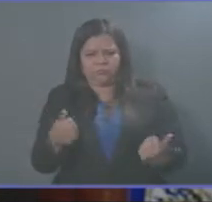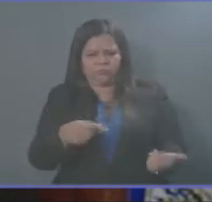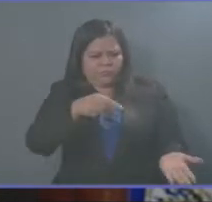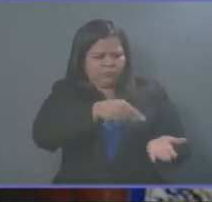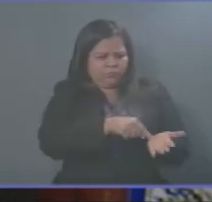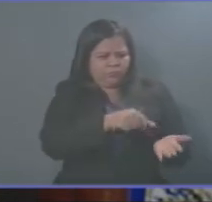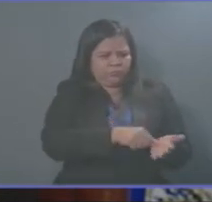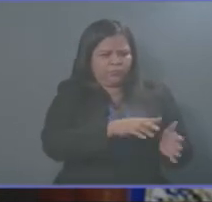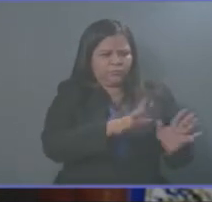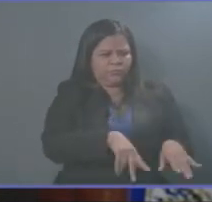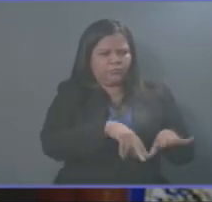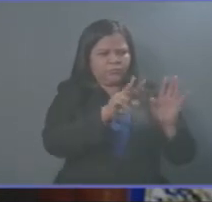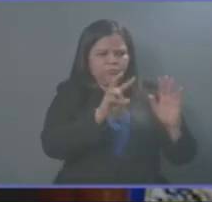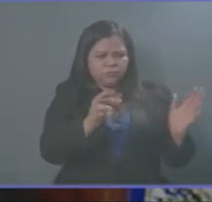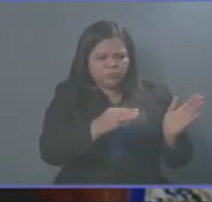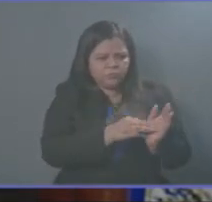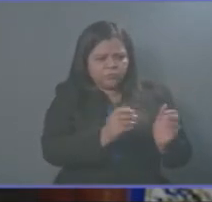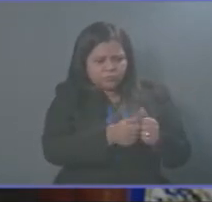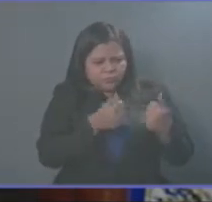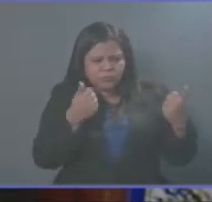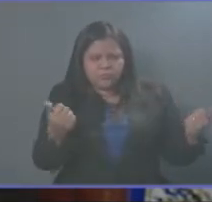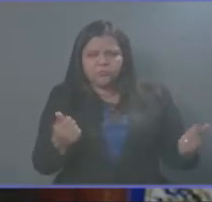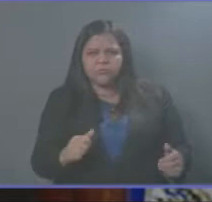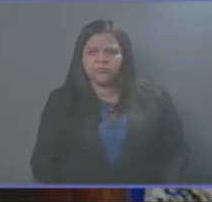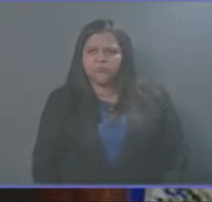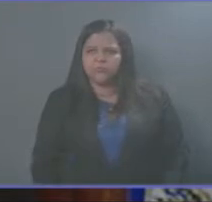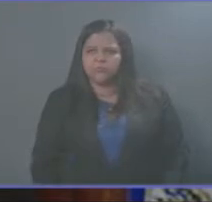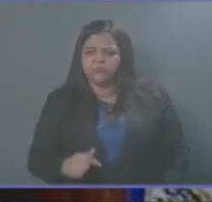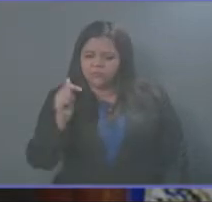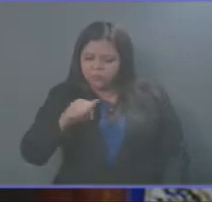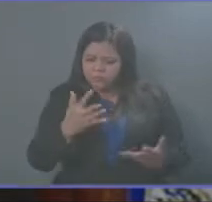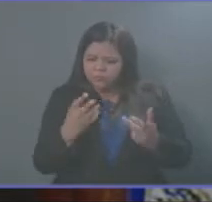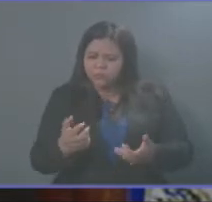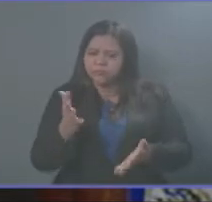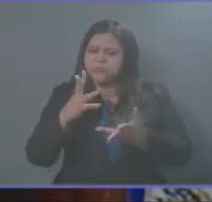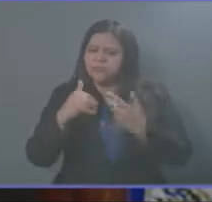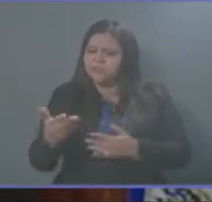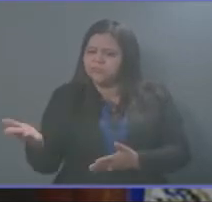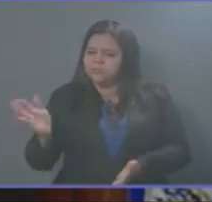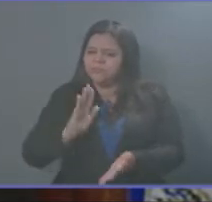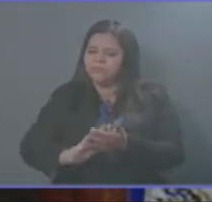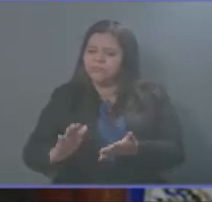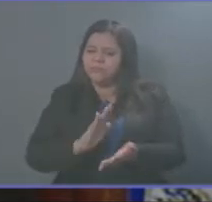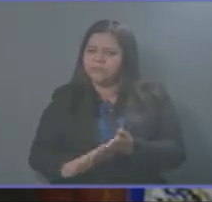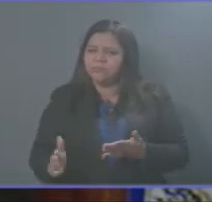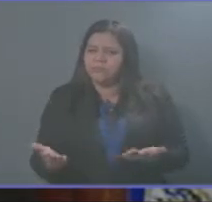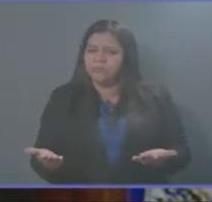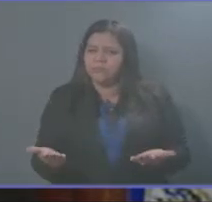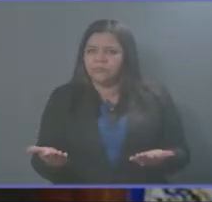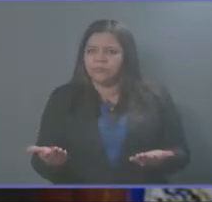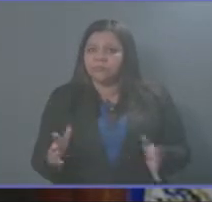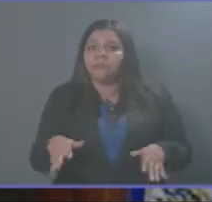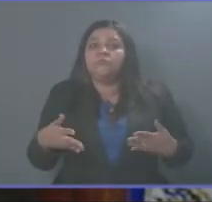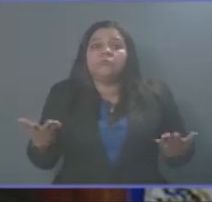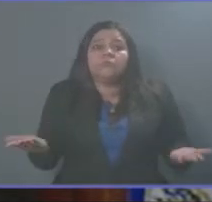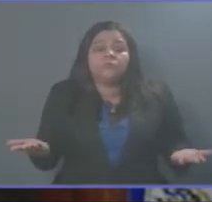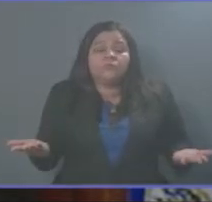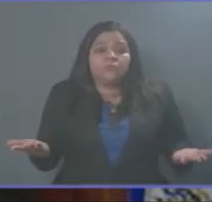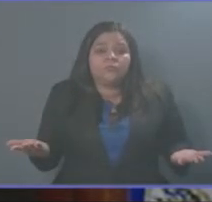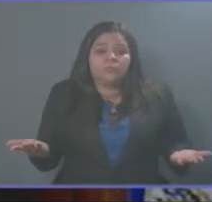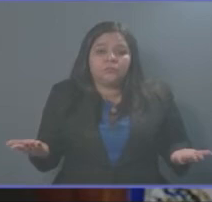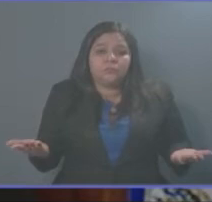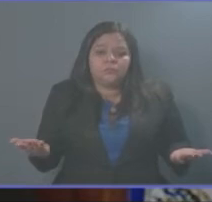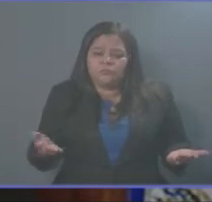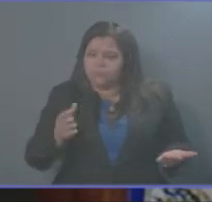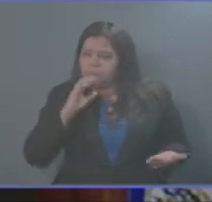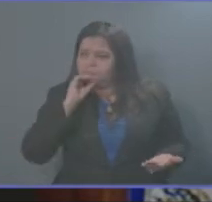17 mil millones. Y ahora se los quieren gastar en cualquier otra cosa. ¿En qué? Han